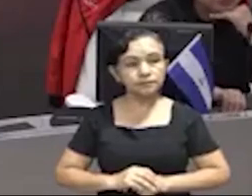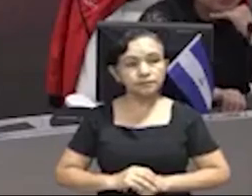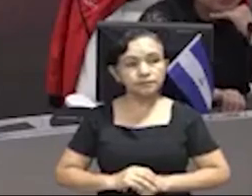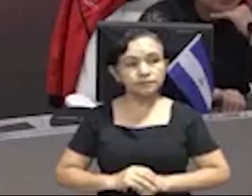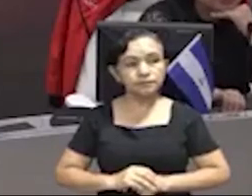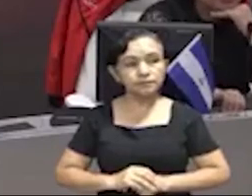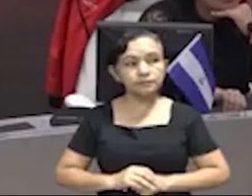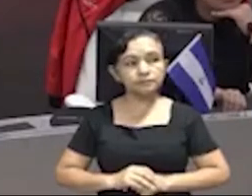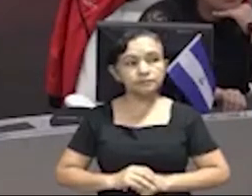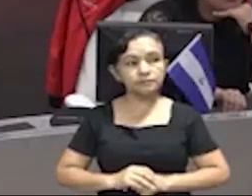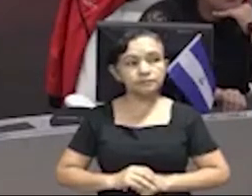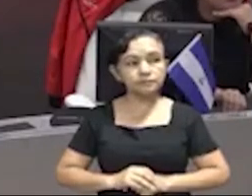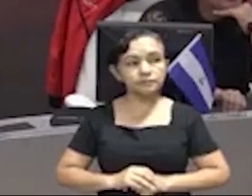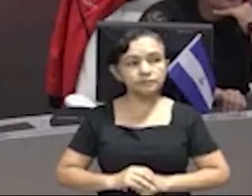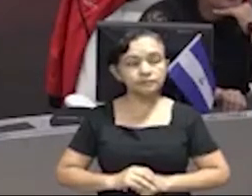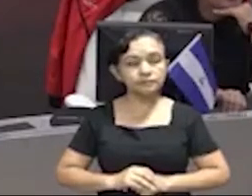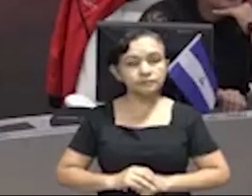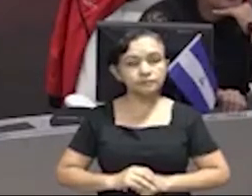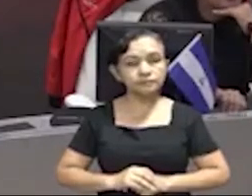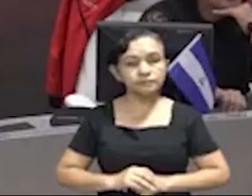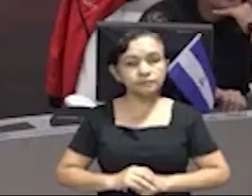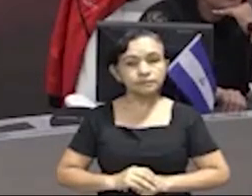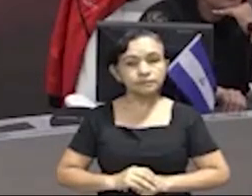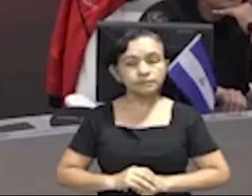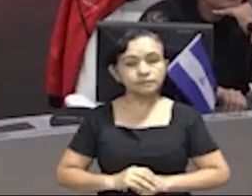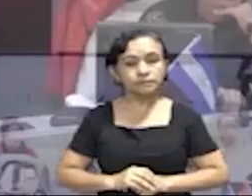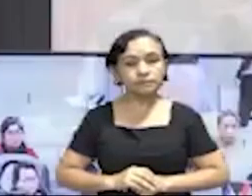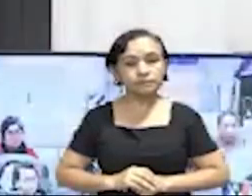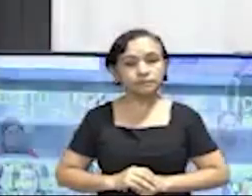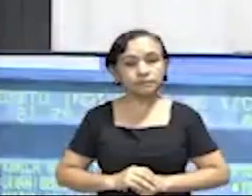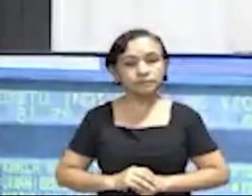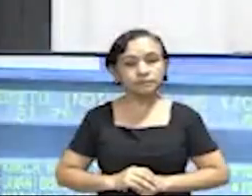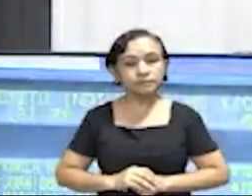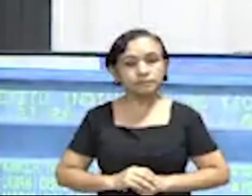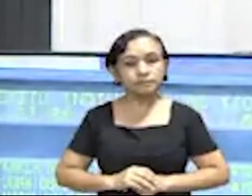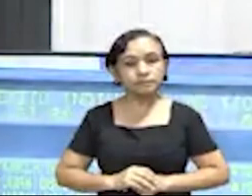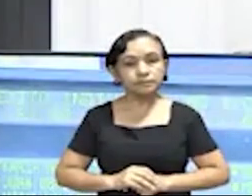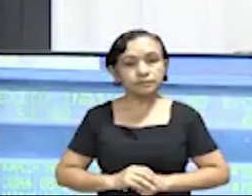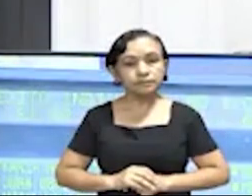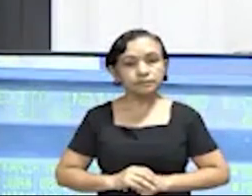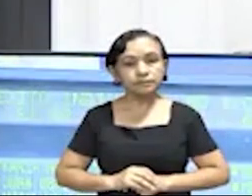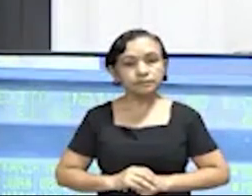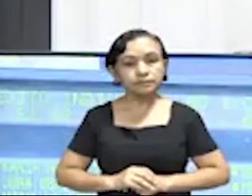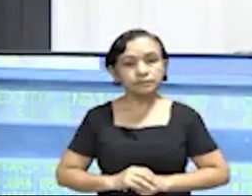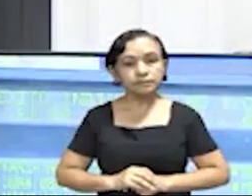En la Asamblea Nacional se aprobó el convenio de crédito individual por un monto de